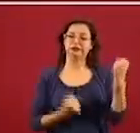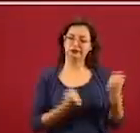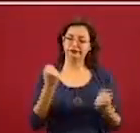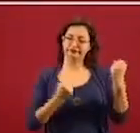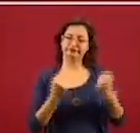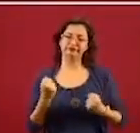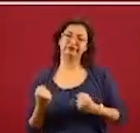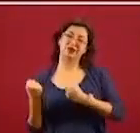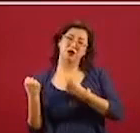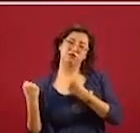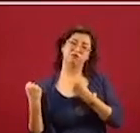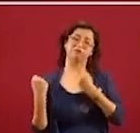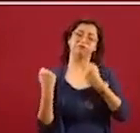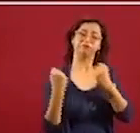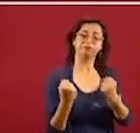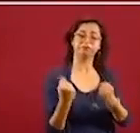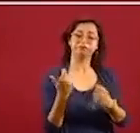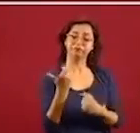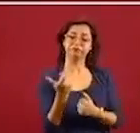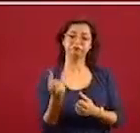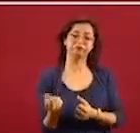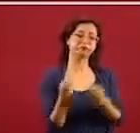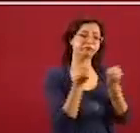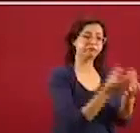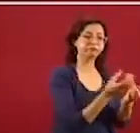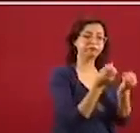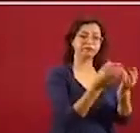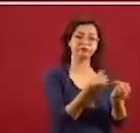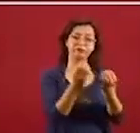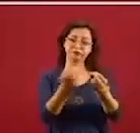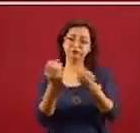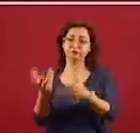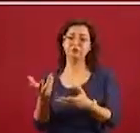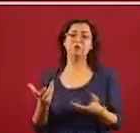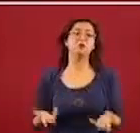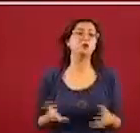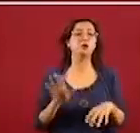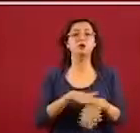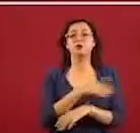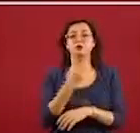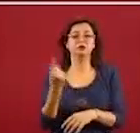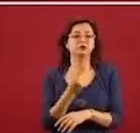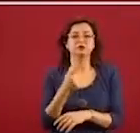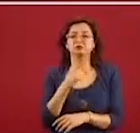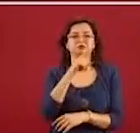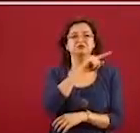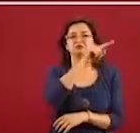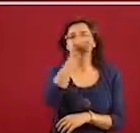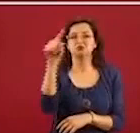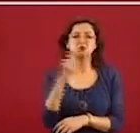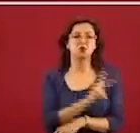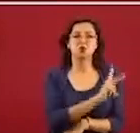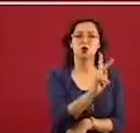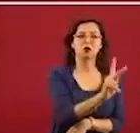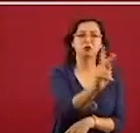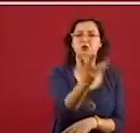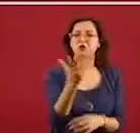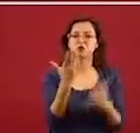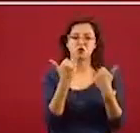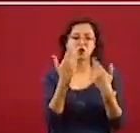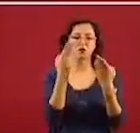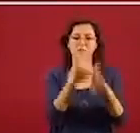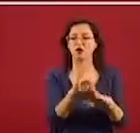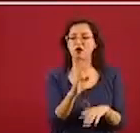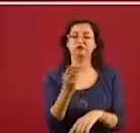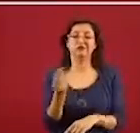mayores que no tienen cuentas bancarias o que no hay infraestructura bancaria y se les tiene que pagar